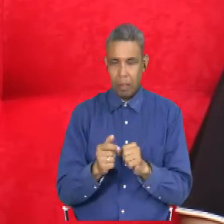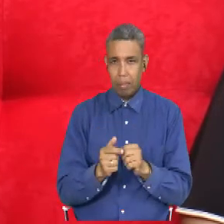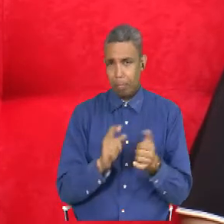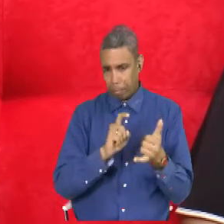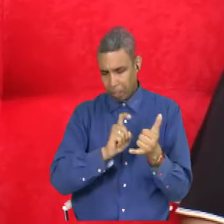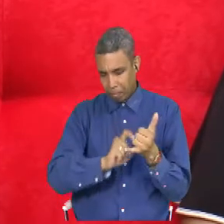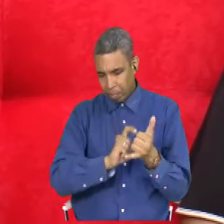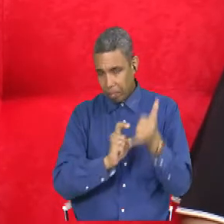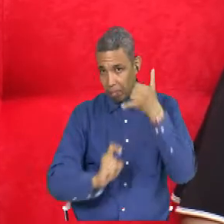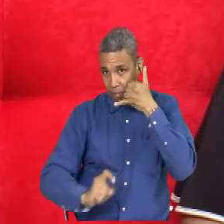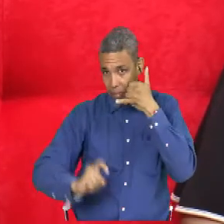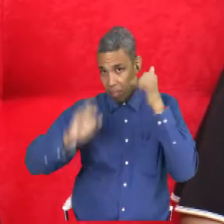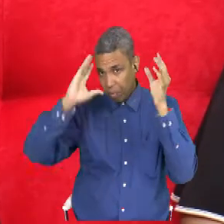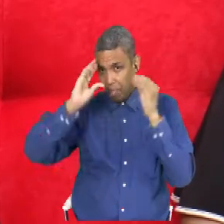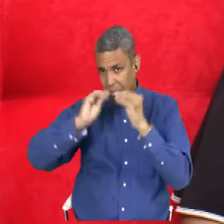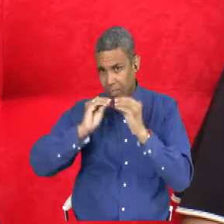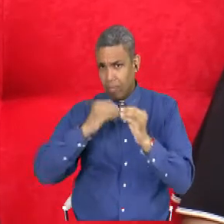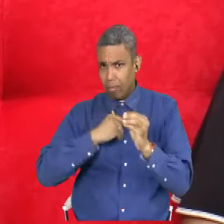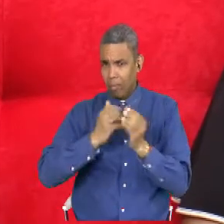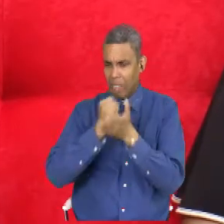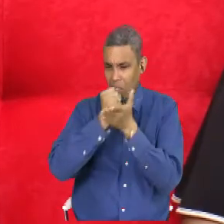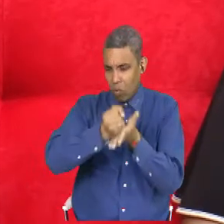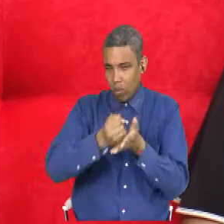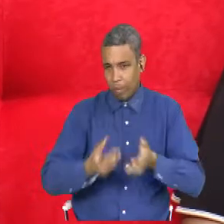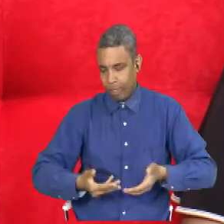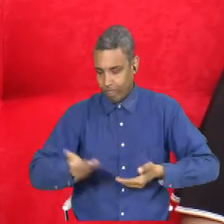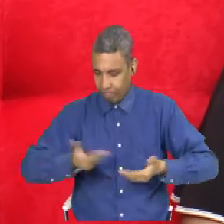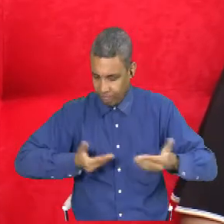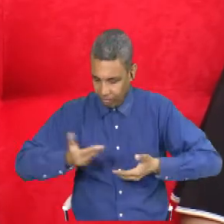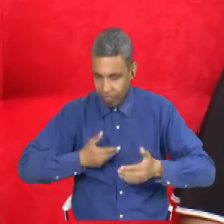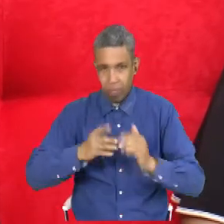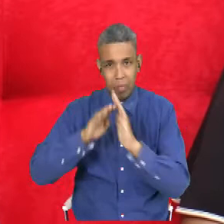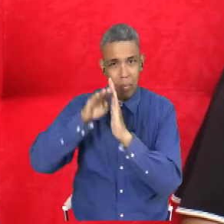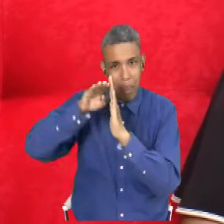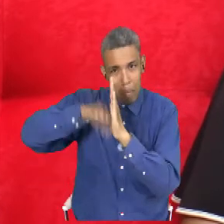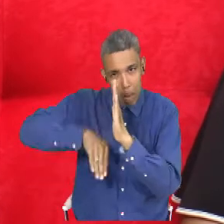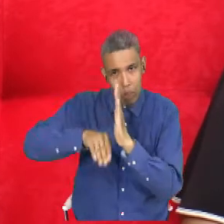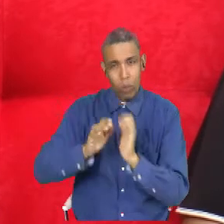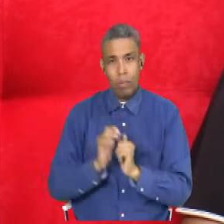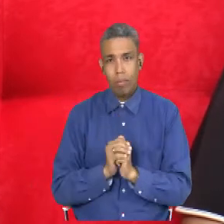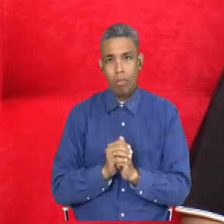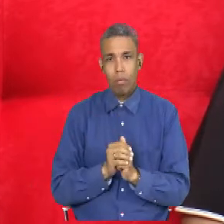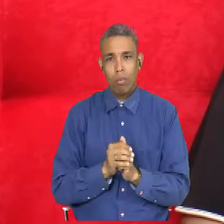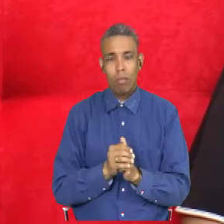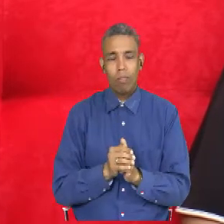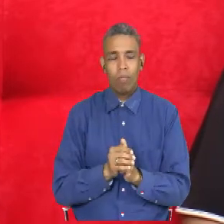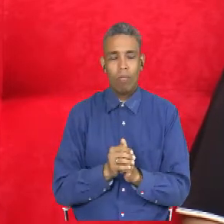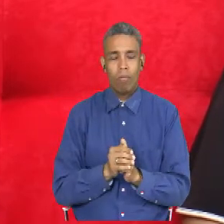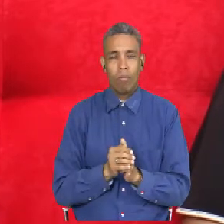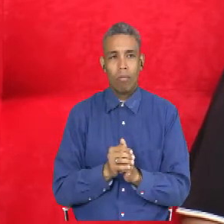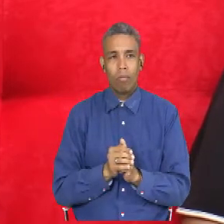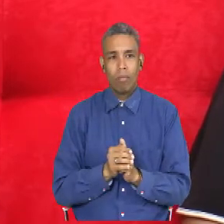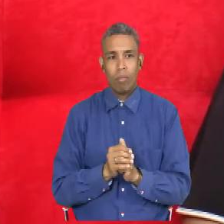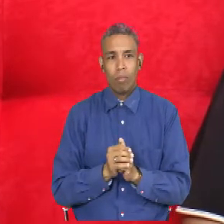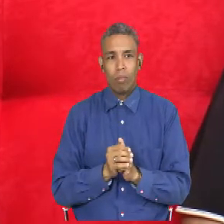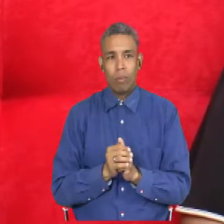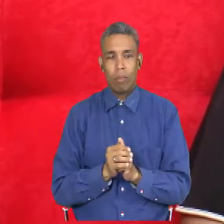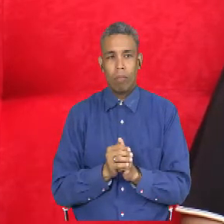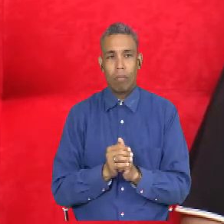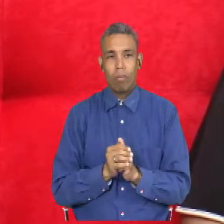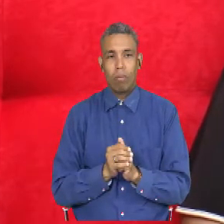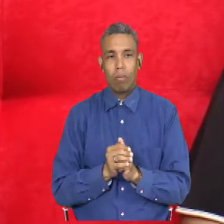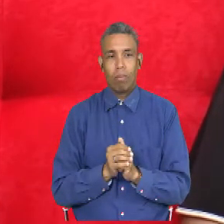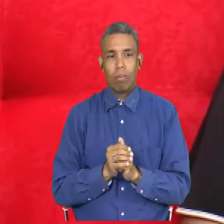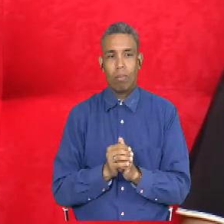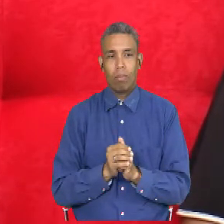y puedan tener unos beneficios que en algunas ocasiones no pueden contar con un servicio profesional por los